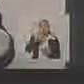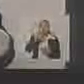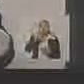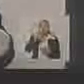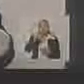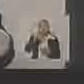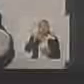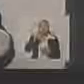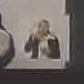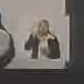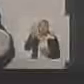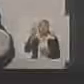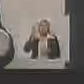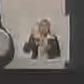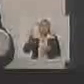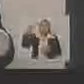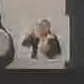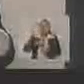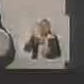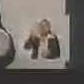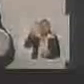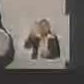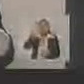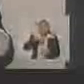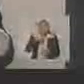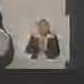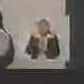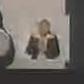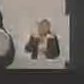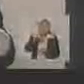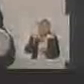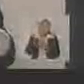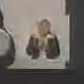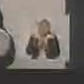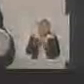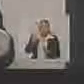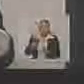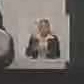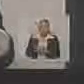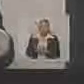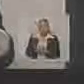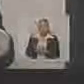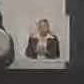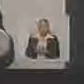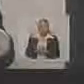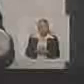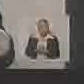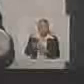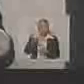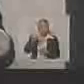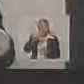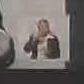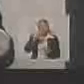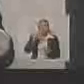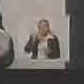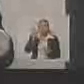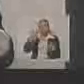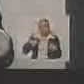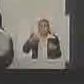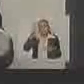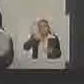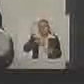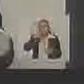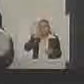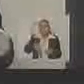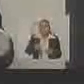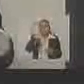otros 3 años en Christian von Roerich. No lo permitamos. La corrupción es algo tangible. La pueden ver